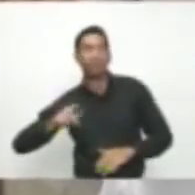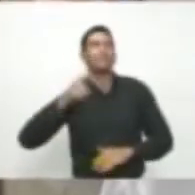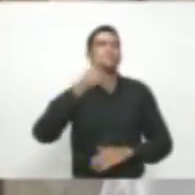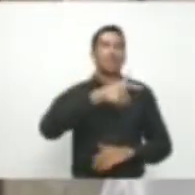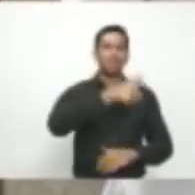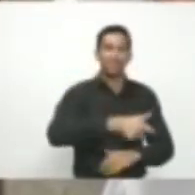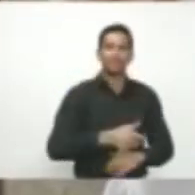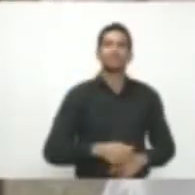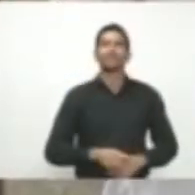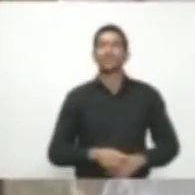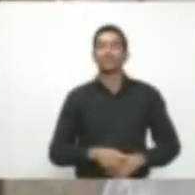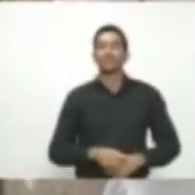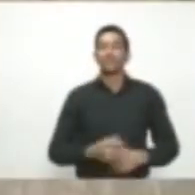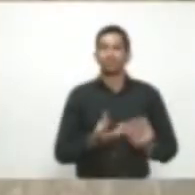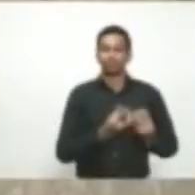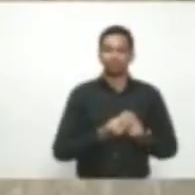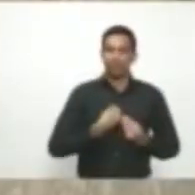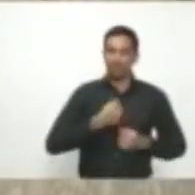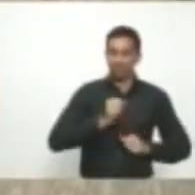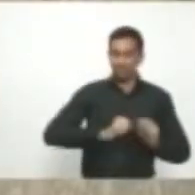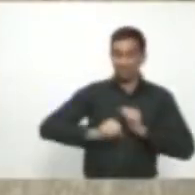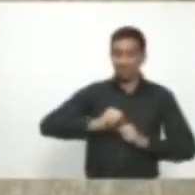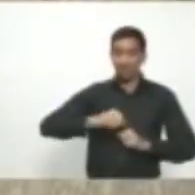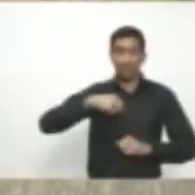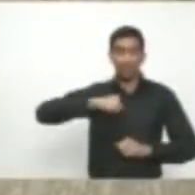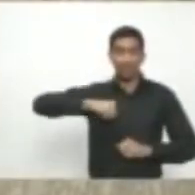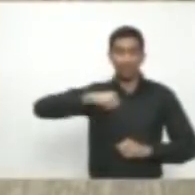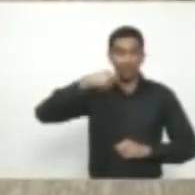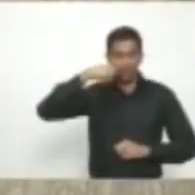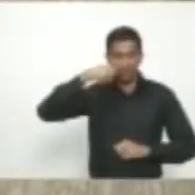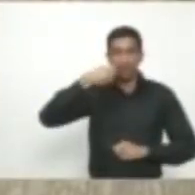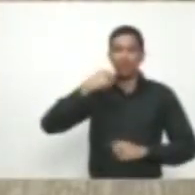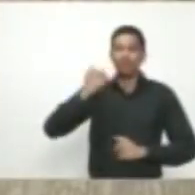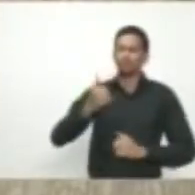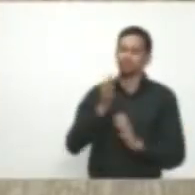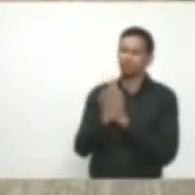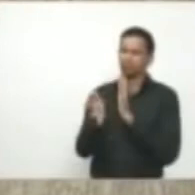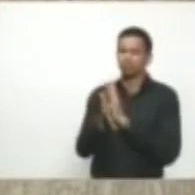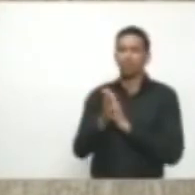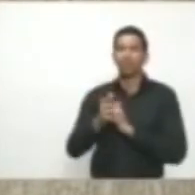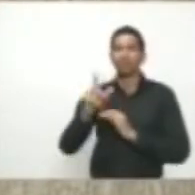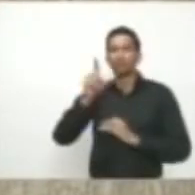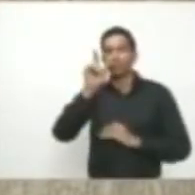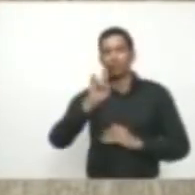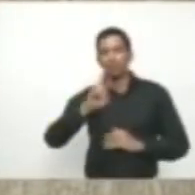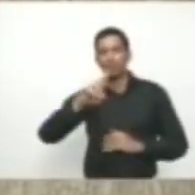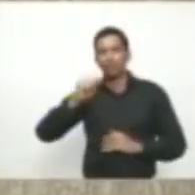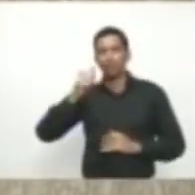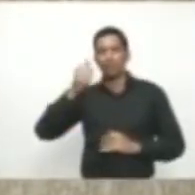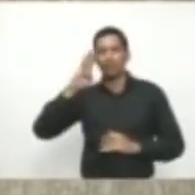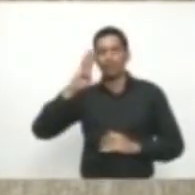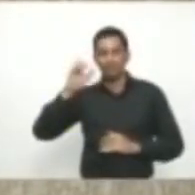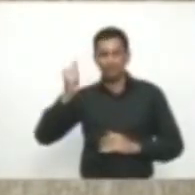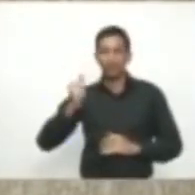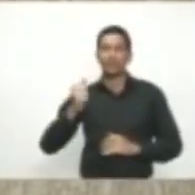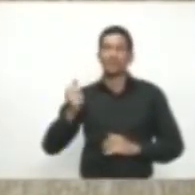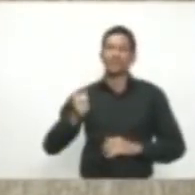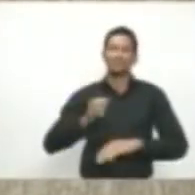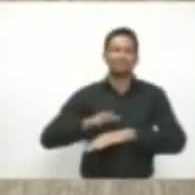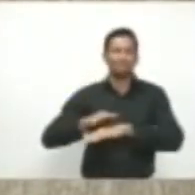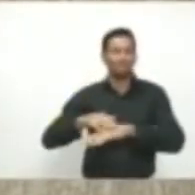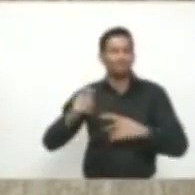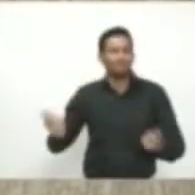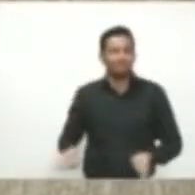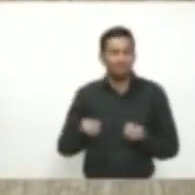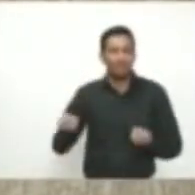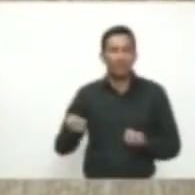los defensores expresaron: en este momento en la región de Urabá hay un esfuerzo institucional muy grande por desmontar estas estructuras